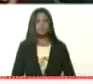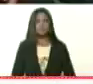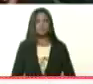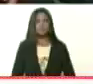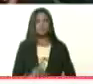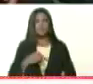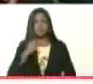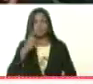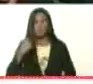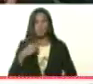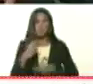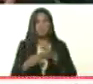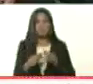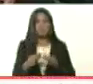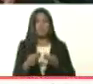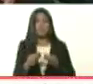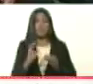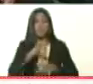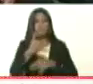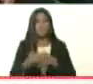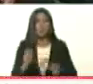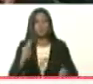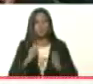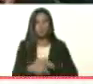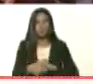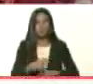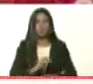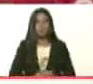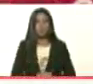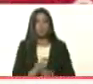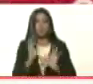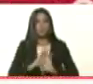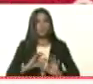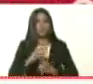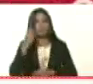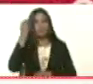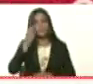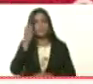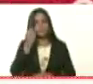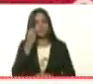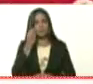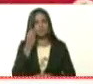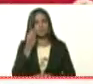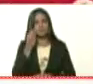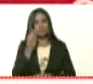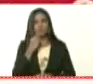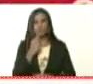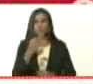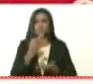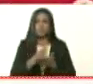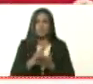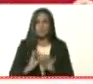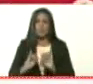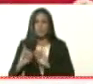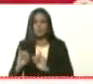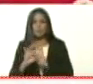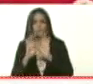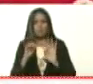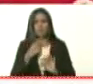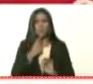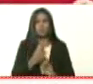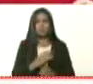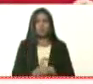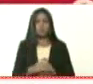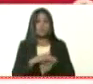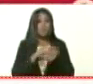Tenemos que armar el plan de cambios. Nadie piense que no es con él. Yo siempre digo eso. Me